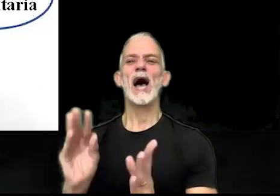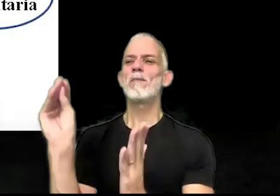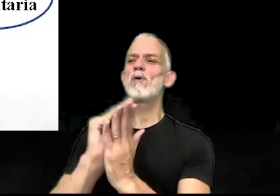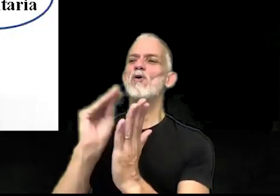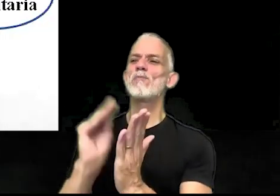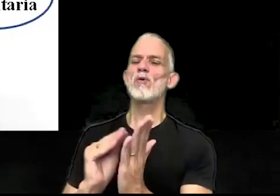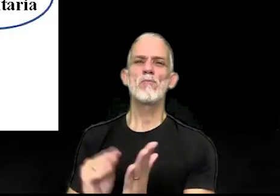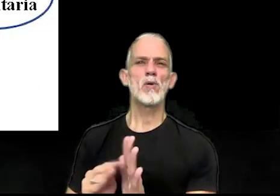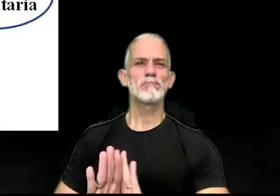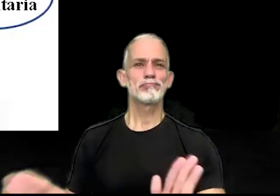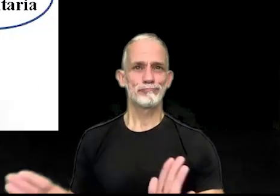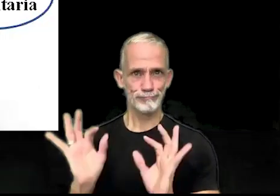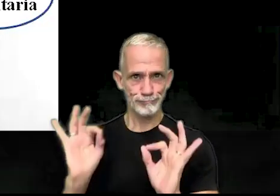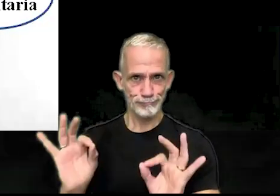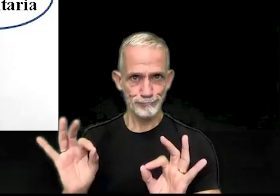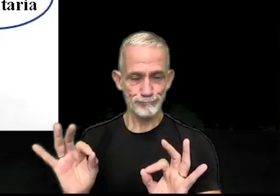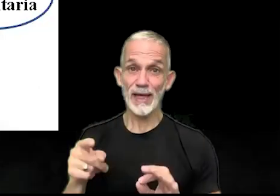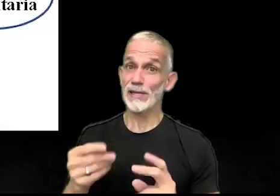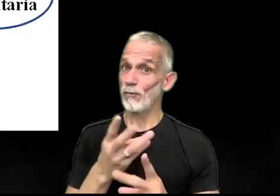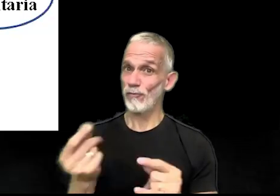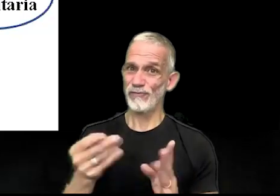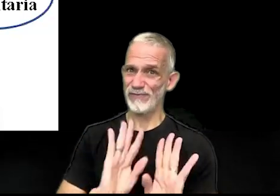en ese momento.